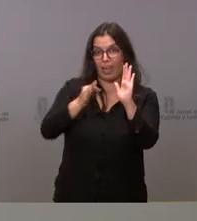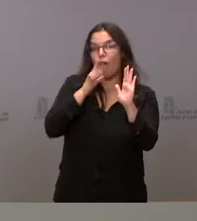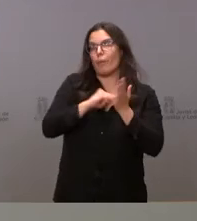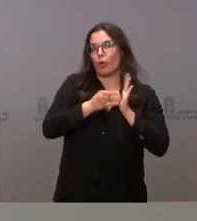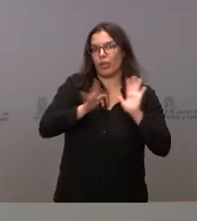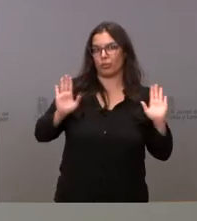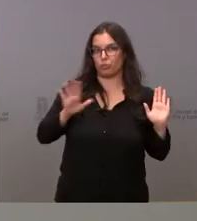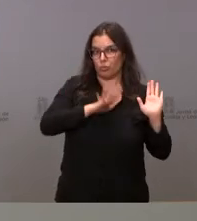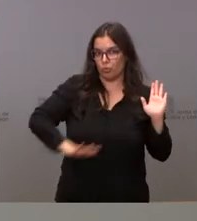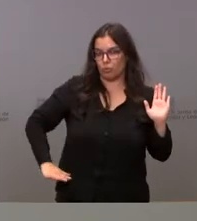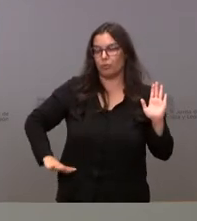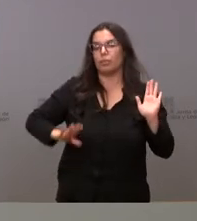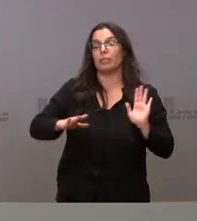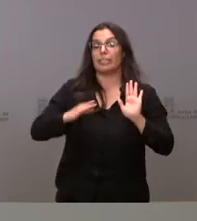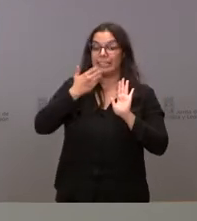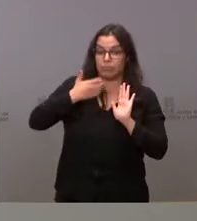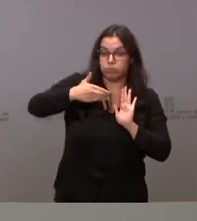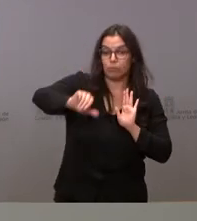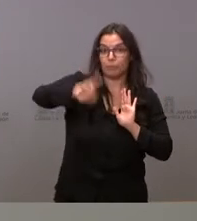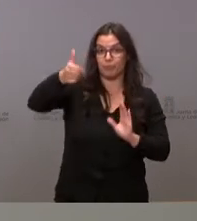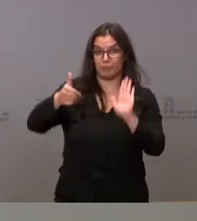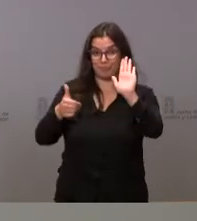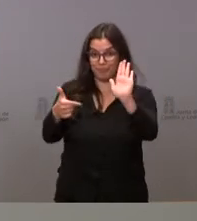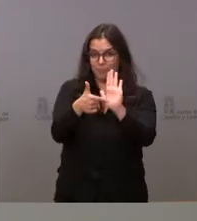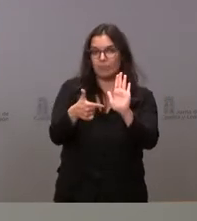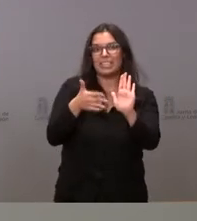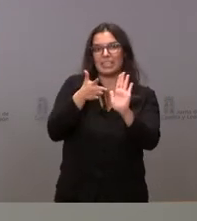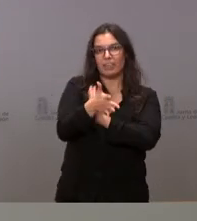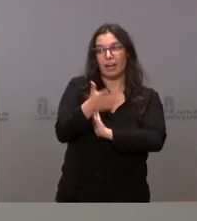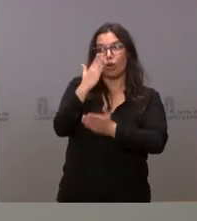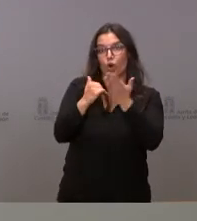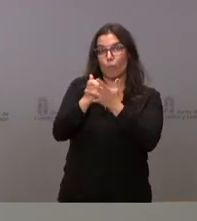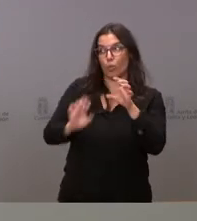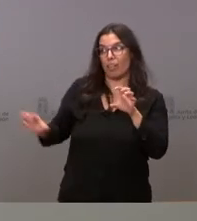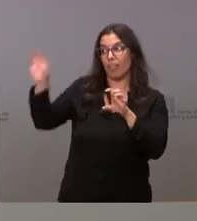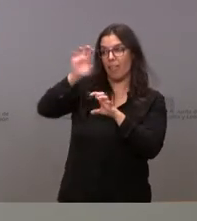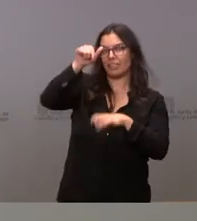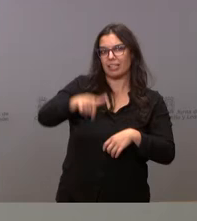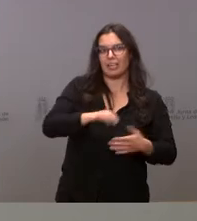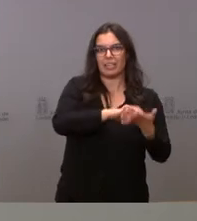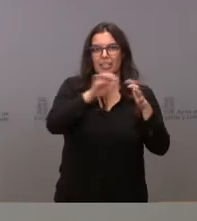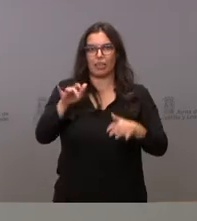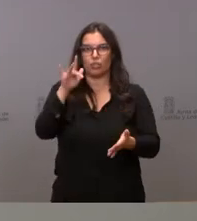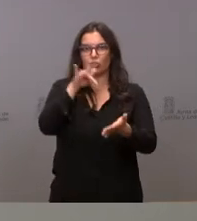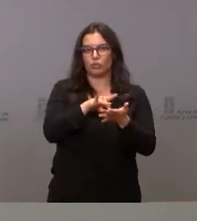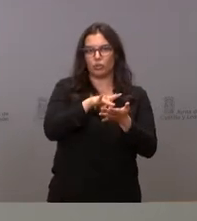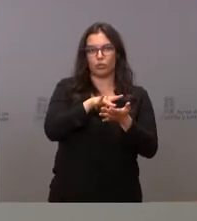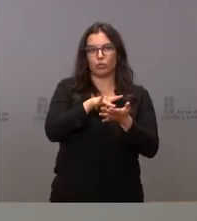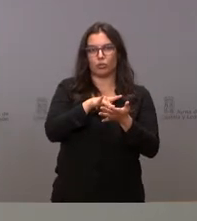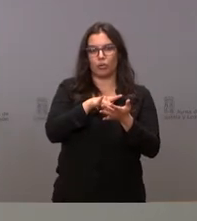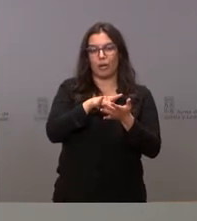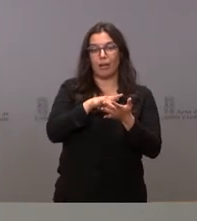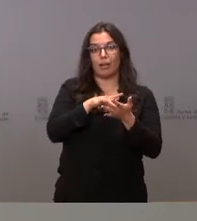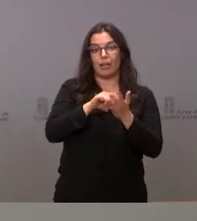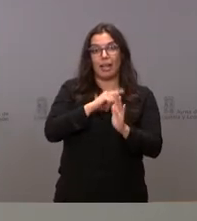León pasará a ser la comunidad autónoma con una ley de transparencia que da un tratamiento más favorable a las pequeñas